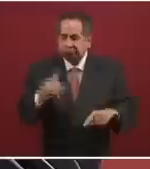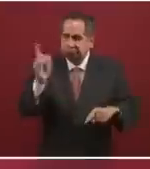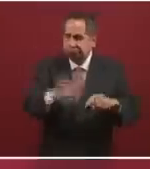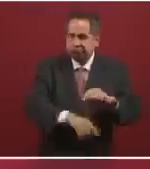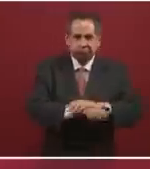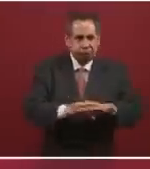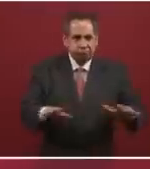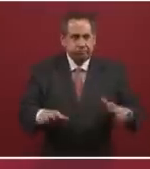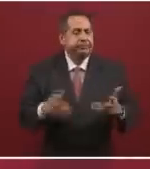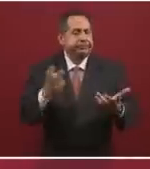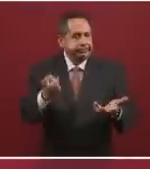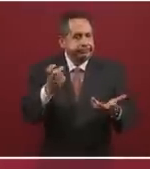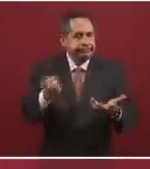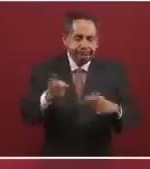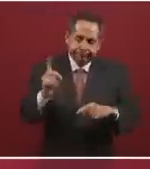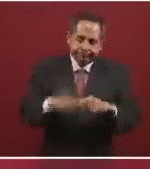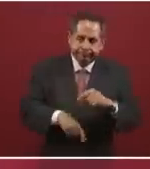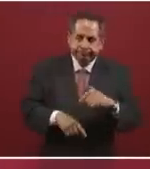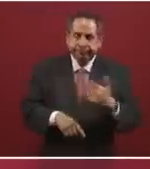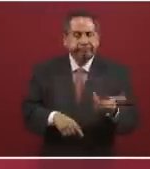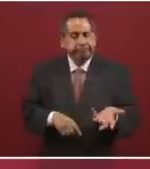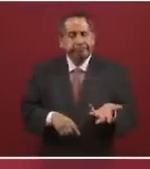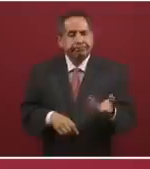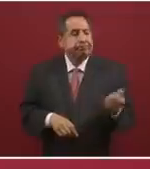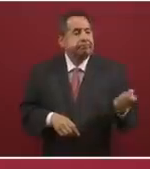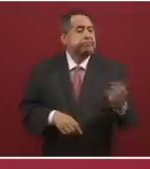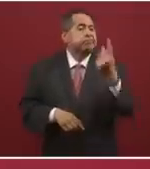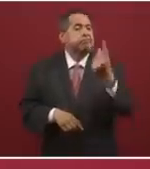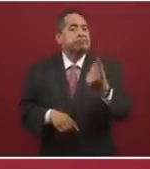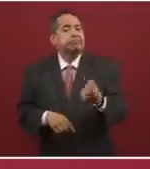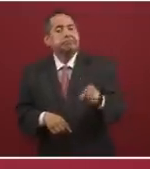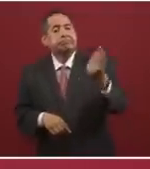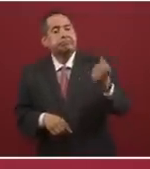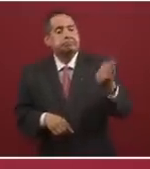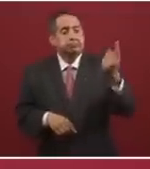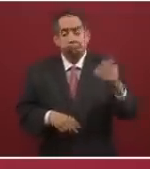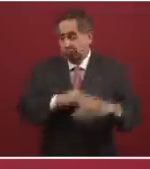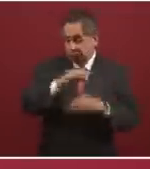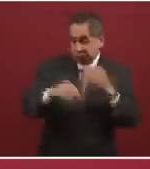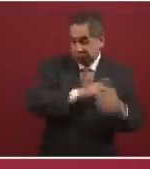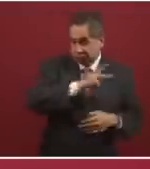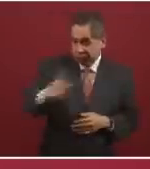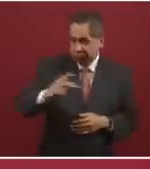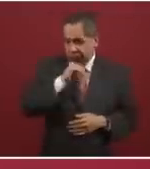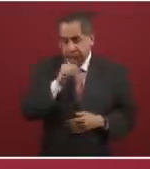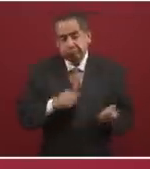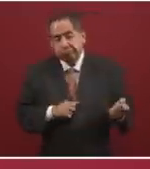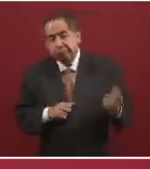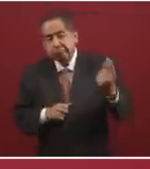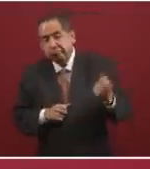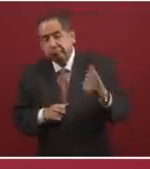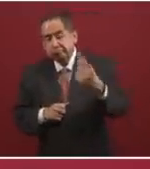Eso lo vamos viendo, pero es la excepción, no es la regla.